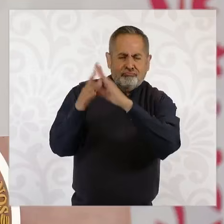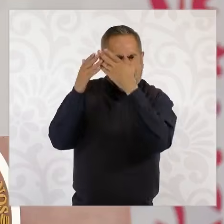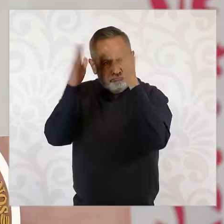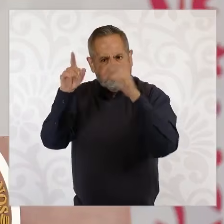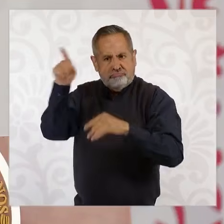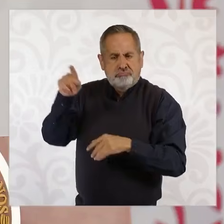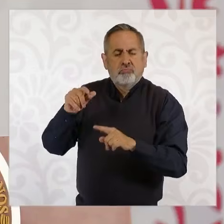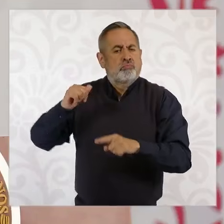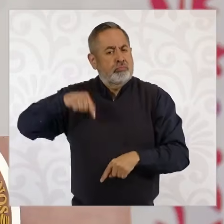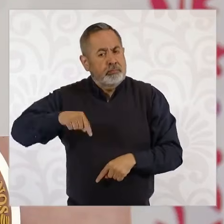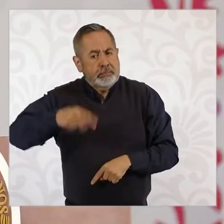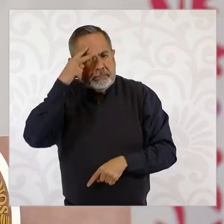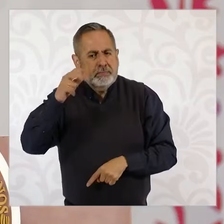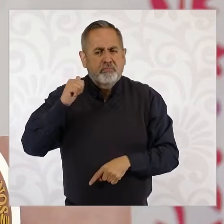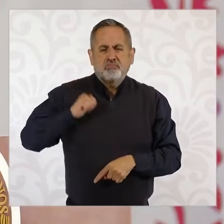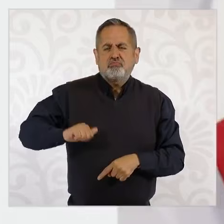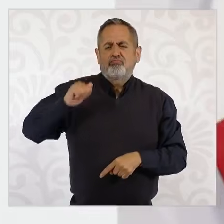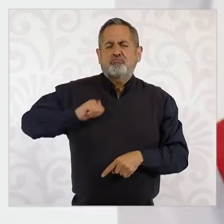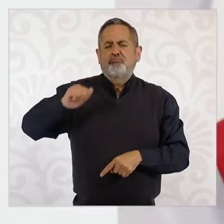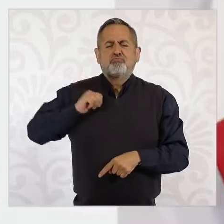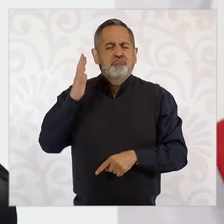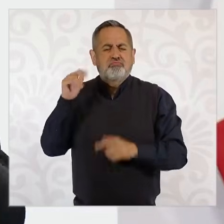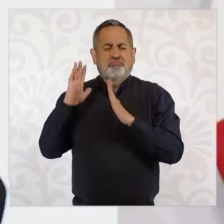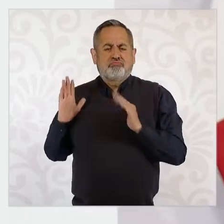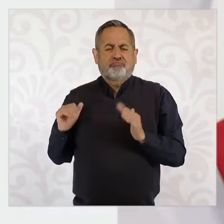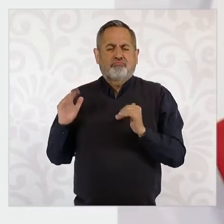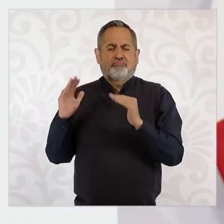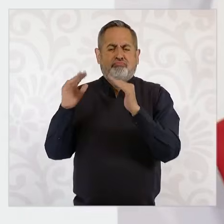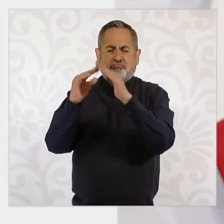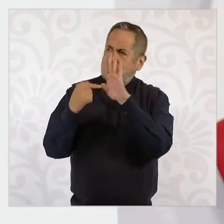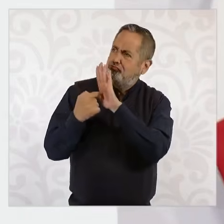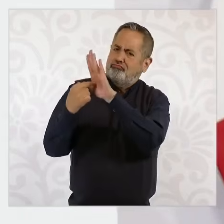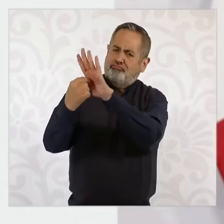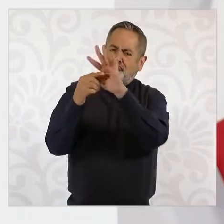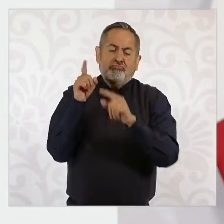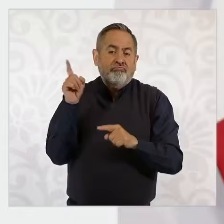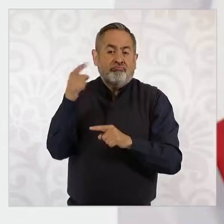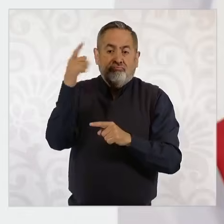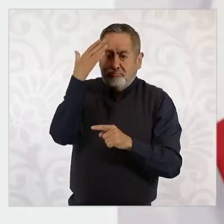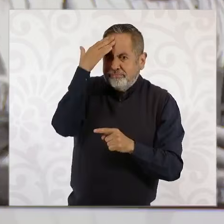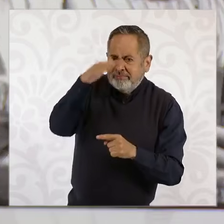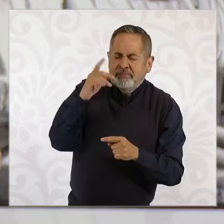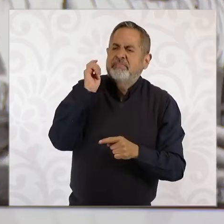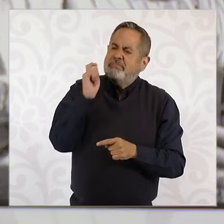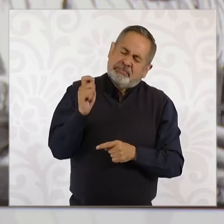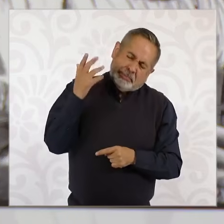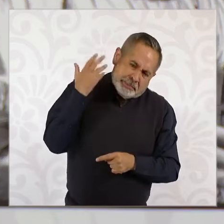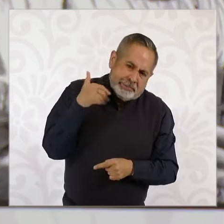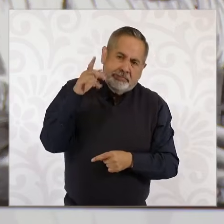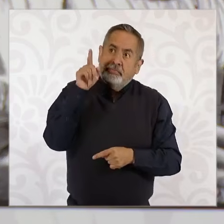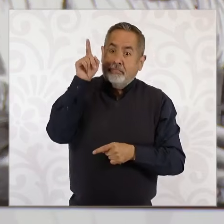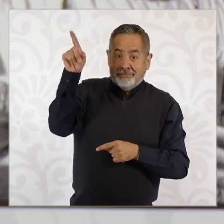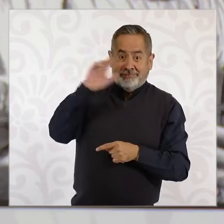lo que eran las grandes civilizaciones, que se escuche en España lo que fue la llegada de